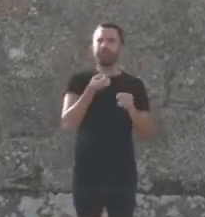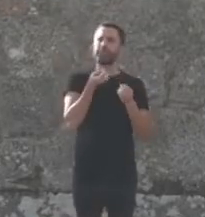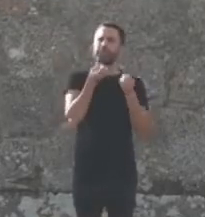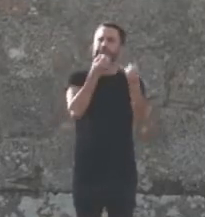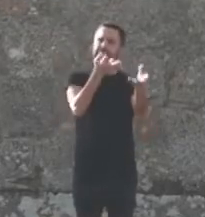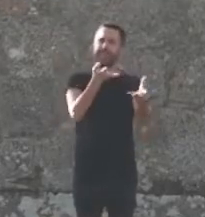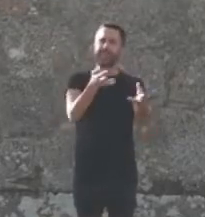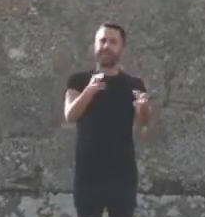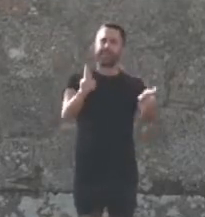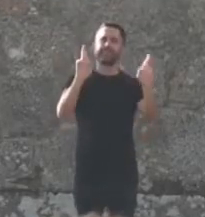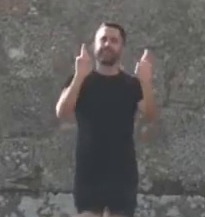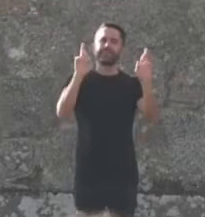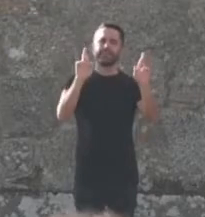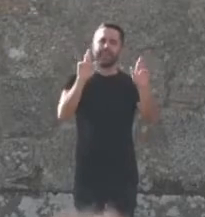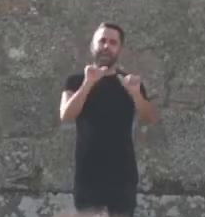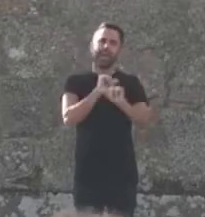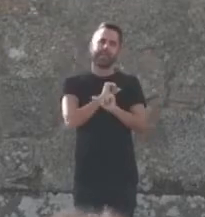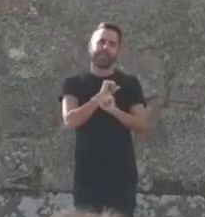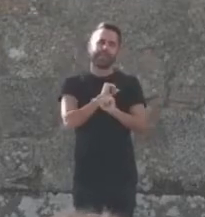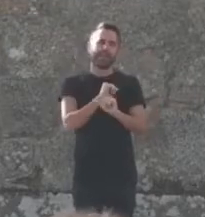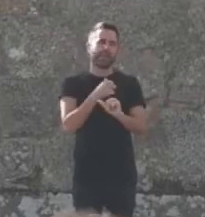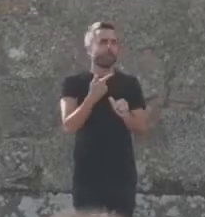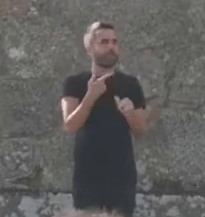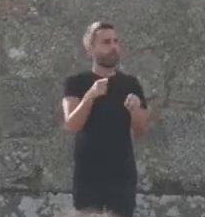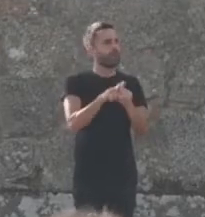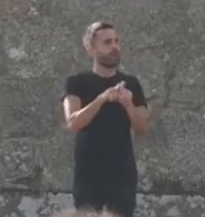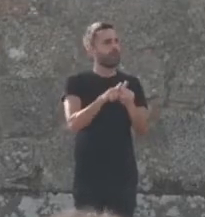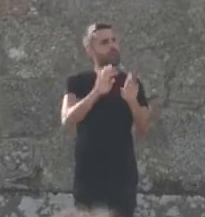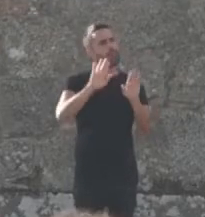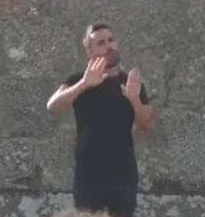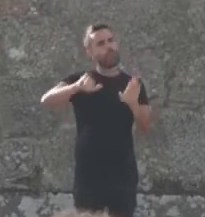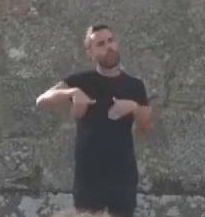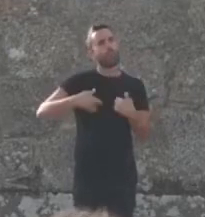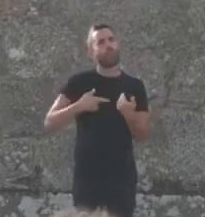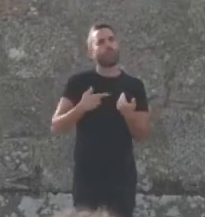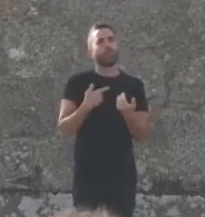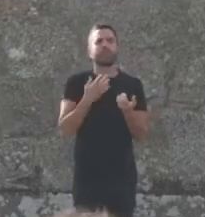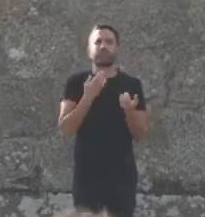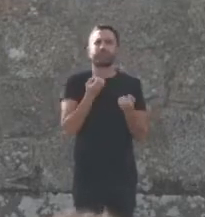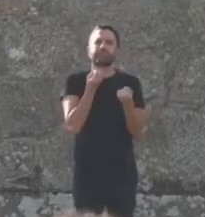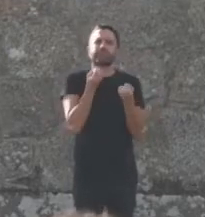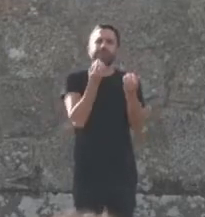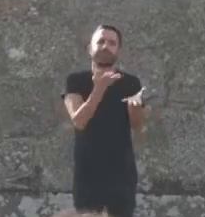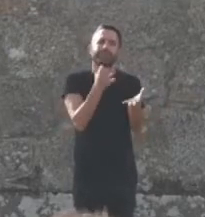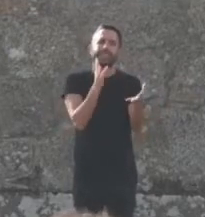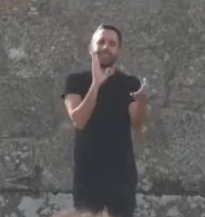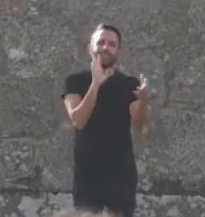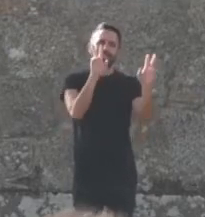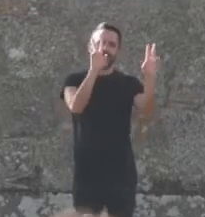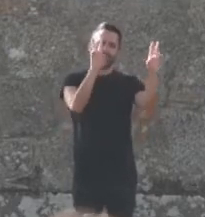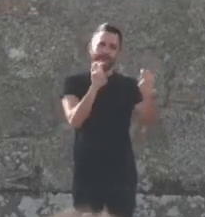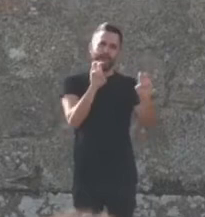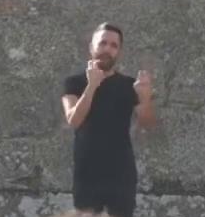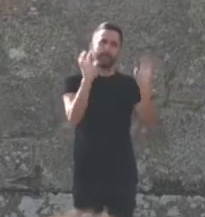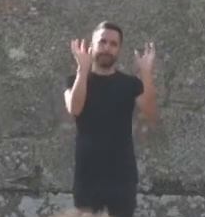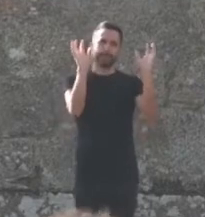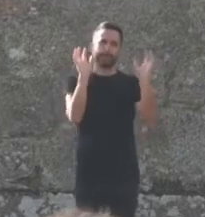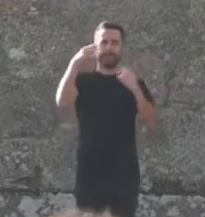facer unha última referencia a Meirás como exemplo de todos os logros